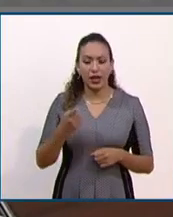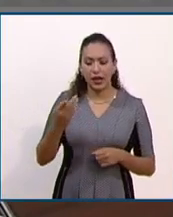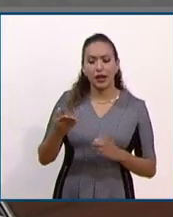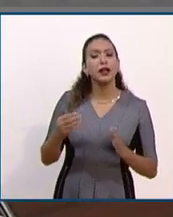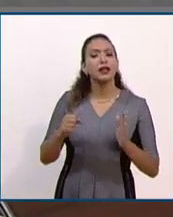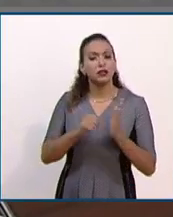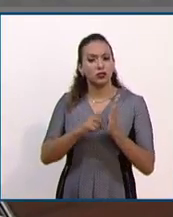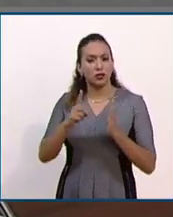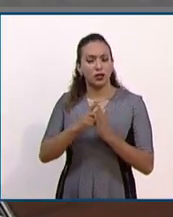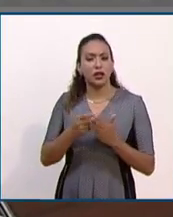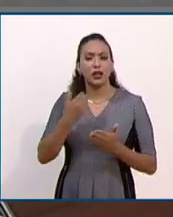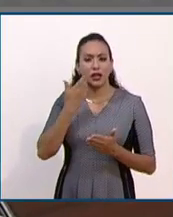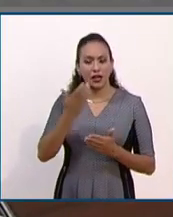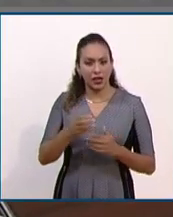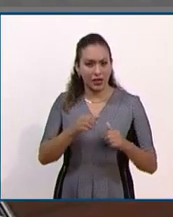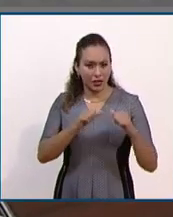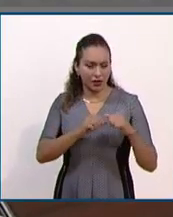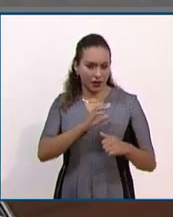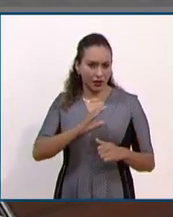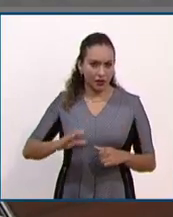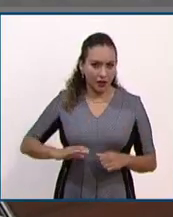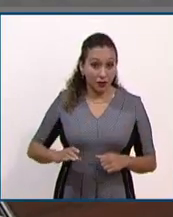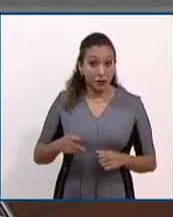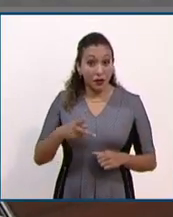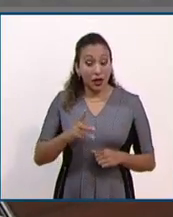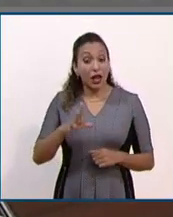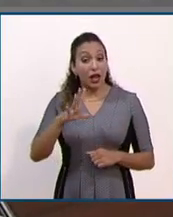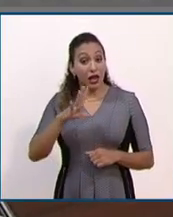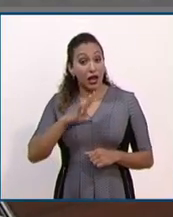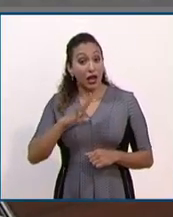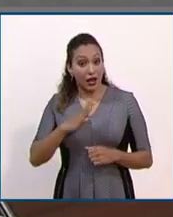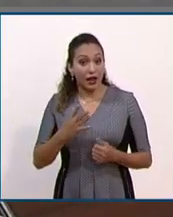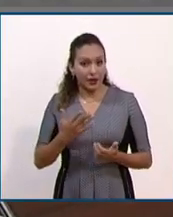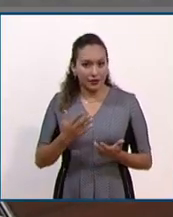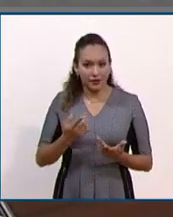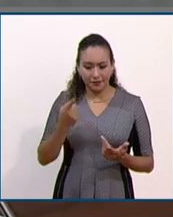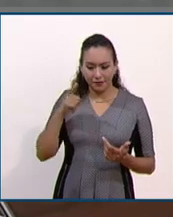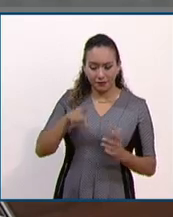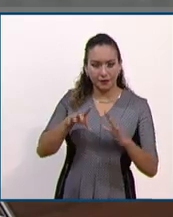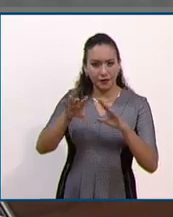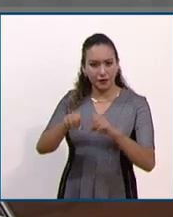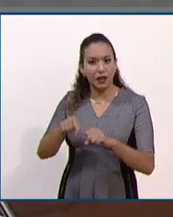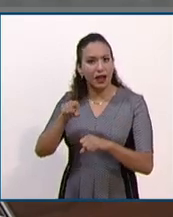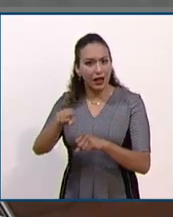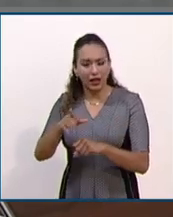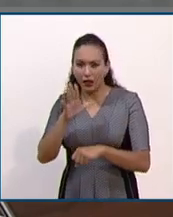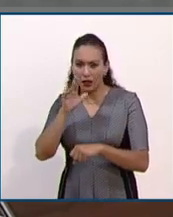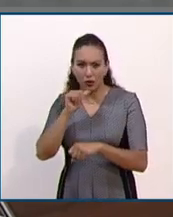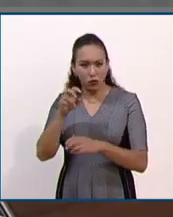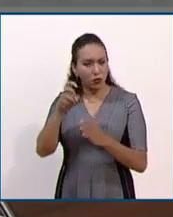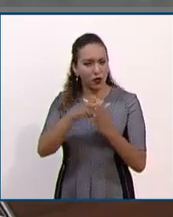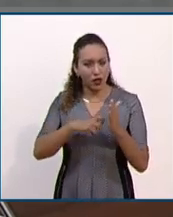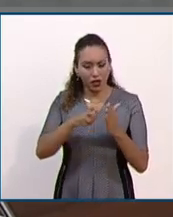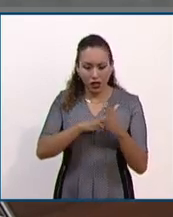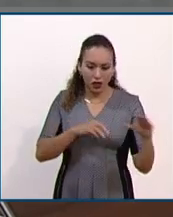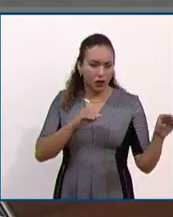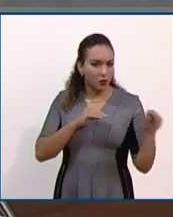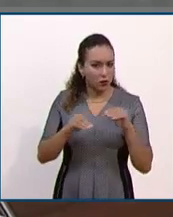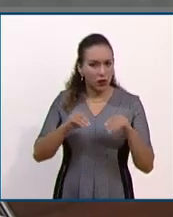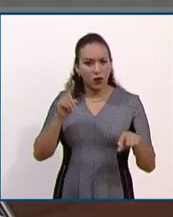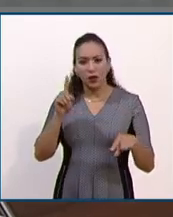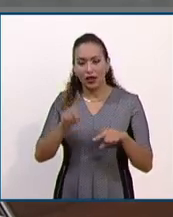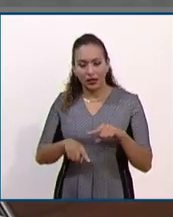de su candidatura. Toda vez que la existencia de una medida suspensional no puede tener el alcance de modificar, anular